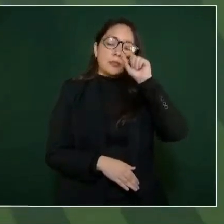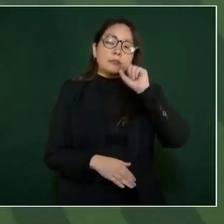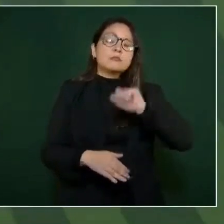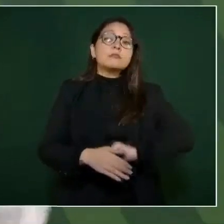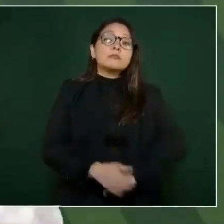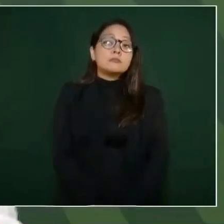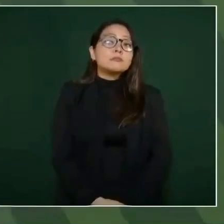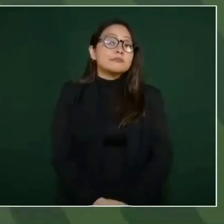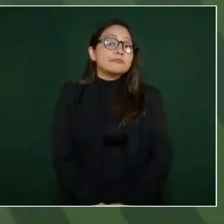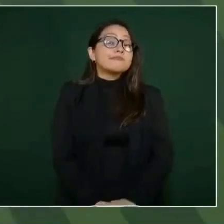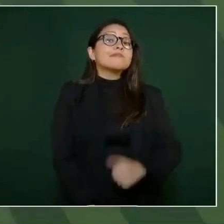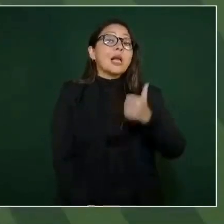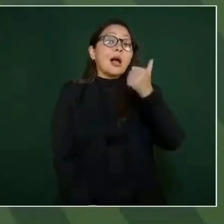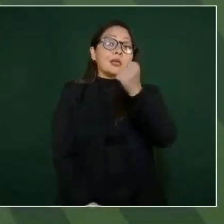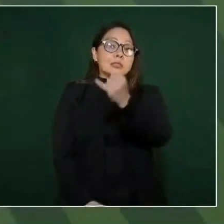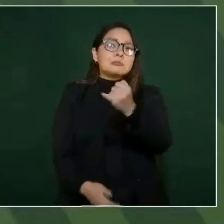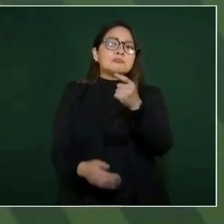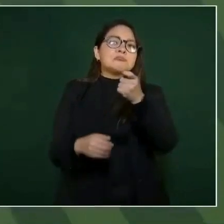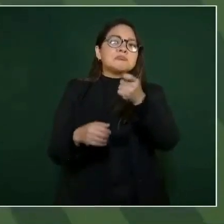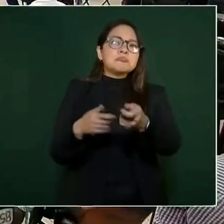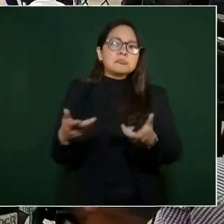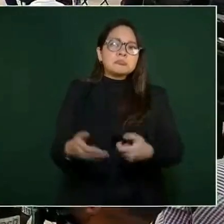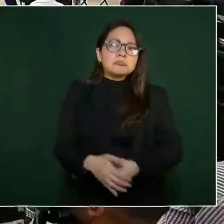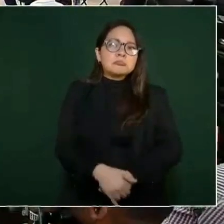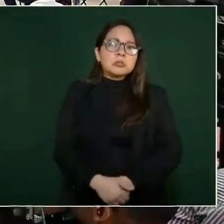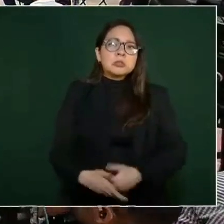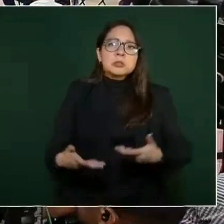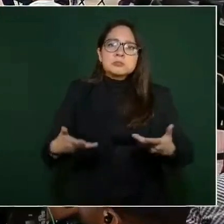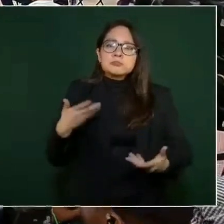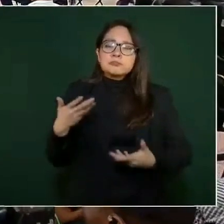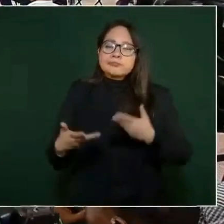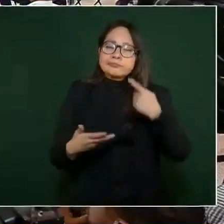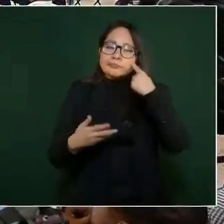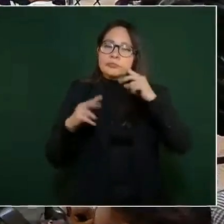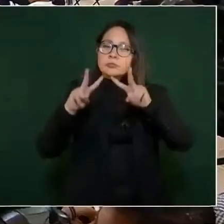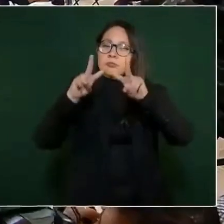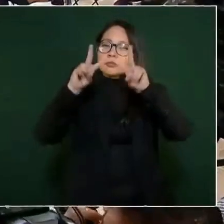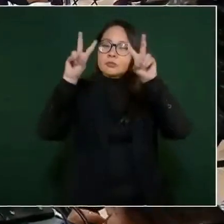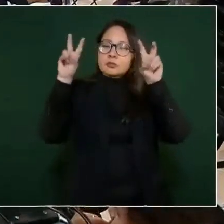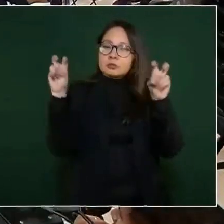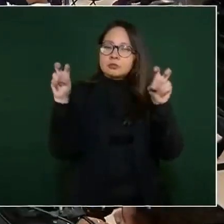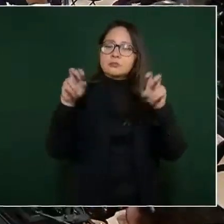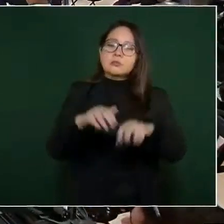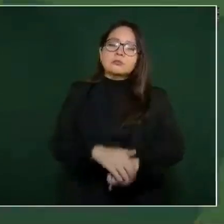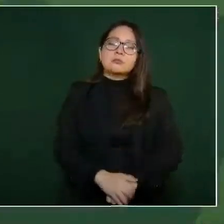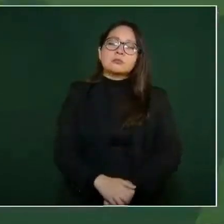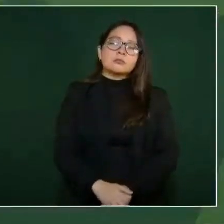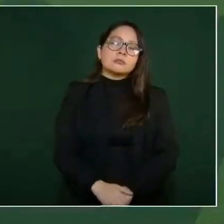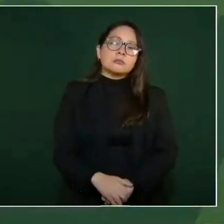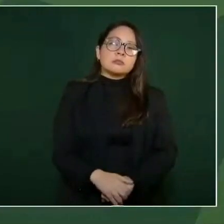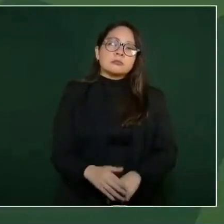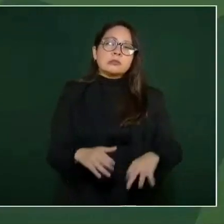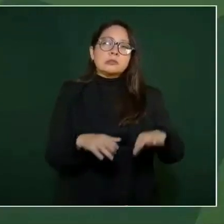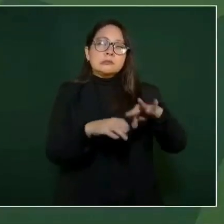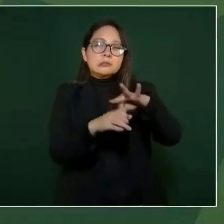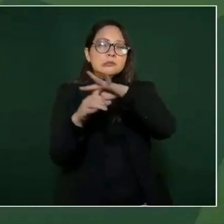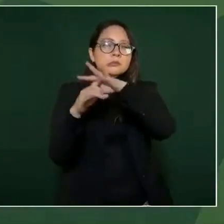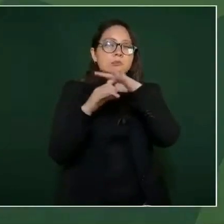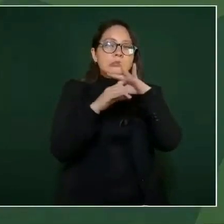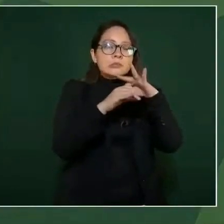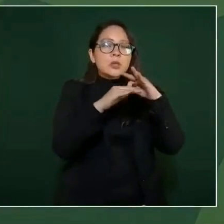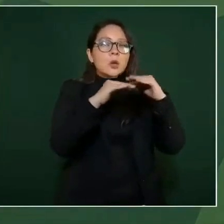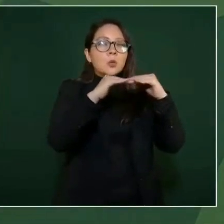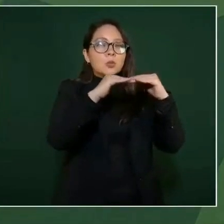Y así era. En materia de democracia estamos dando los